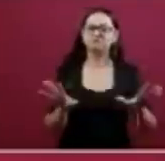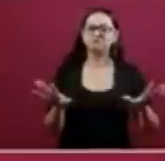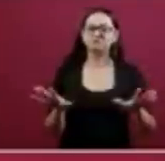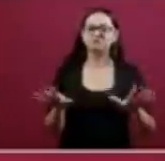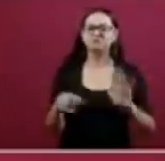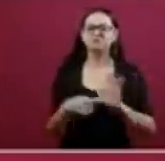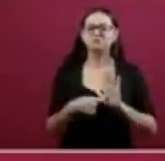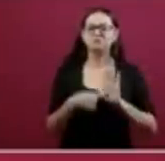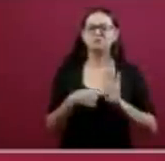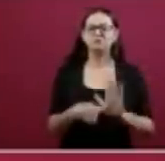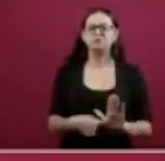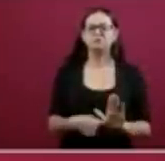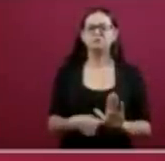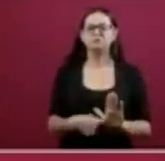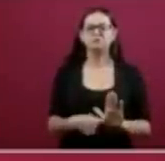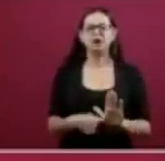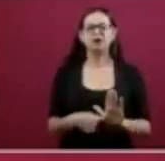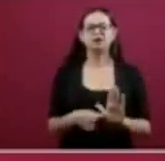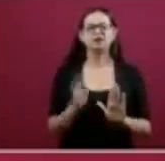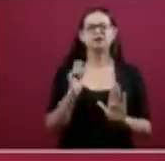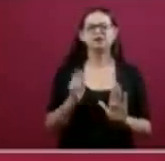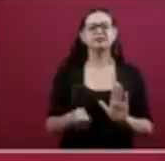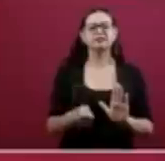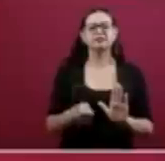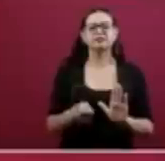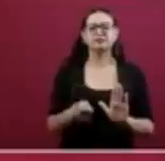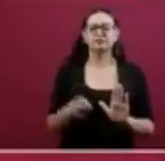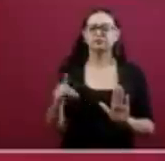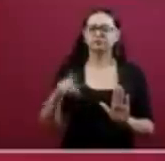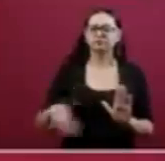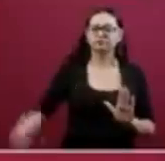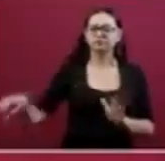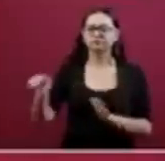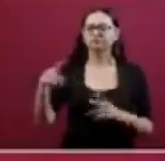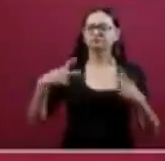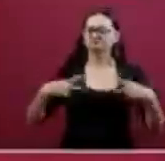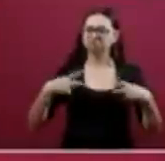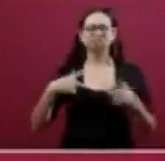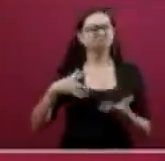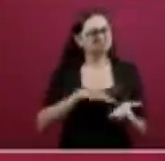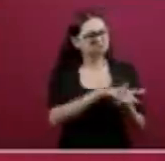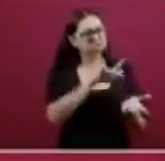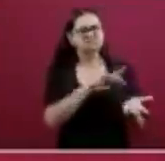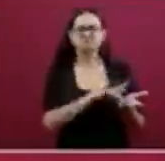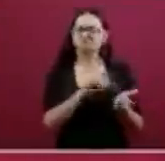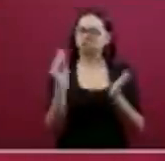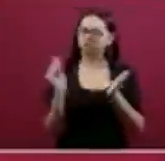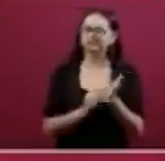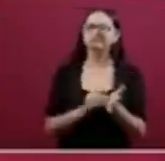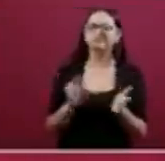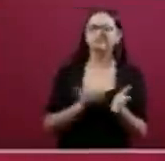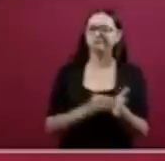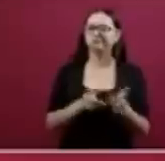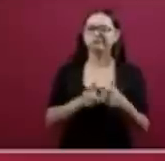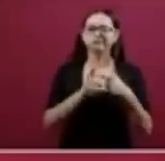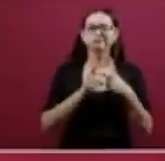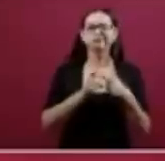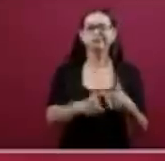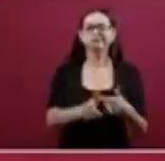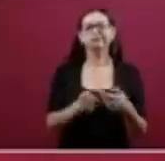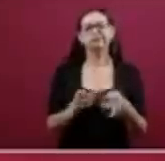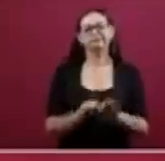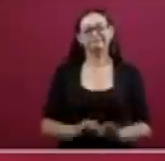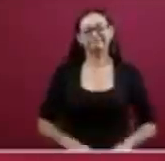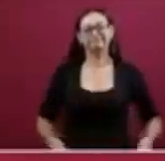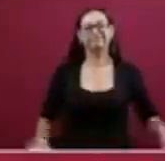estamos contando con el apoyo, con el respaldo de la gente. Esto es muy importante